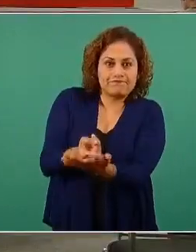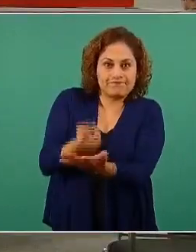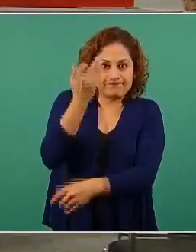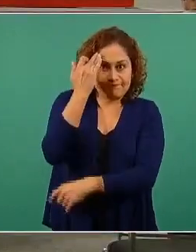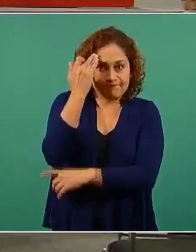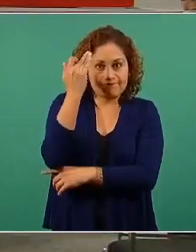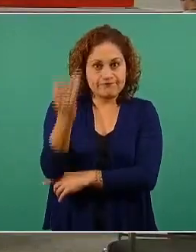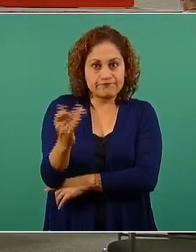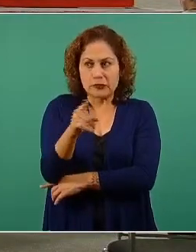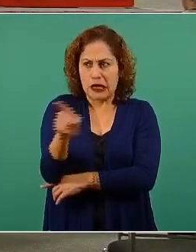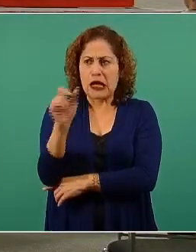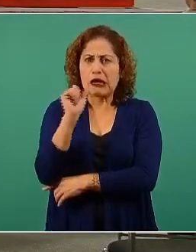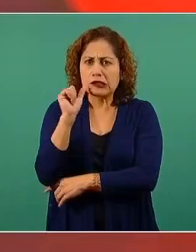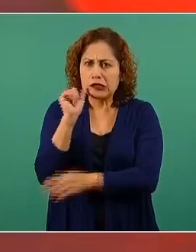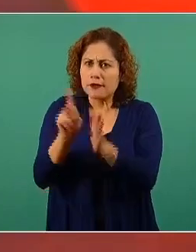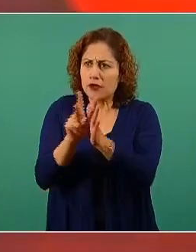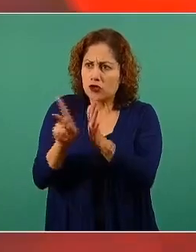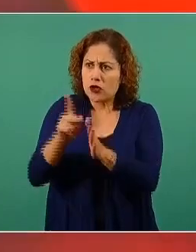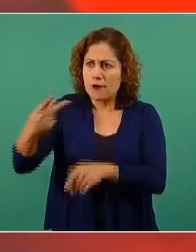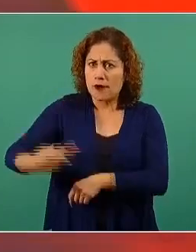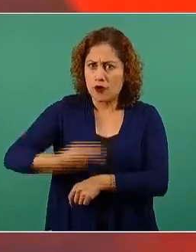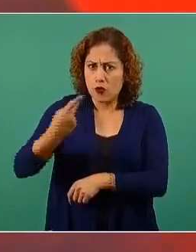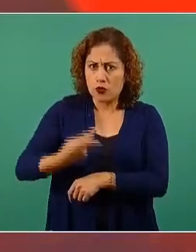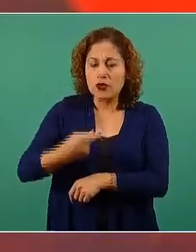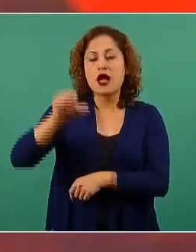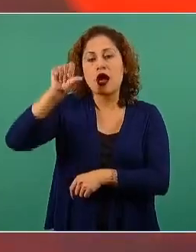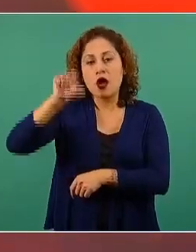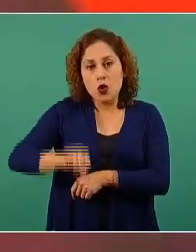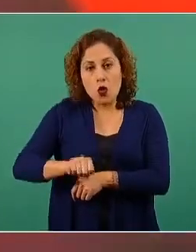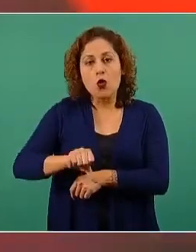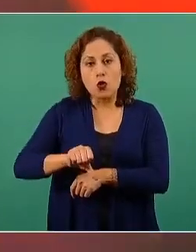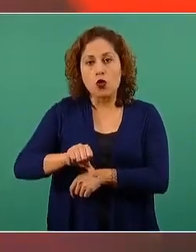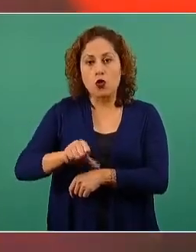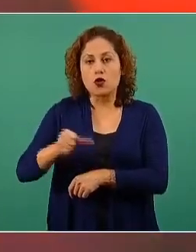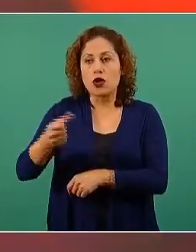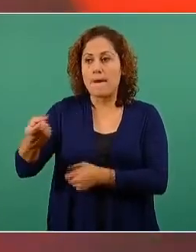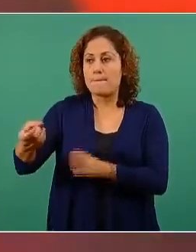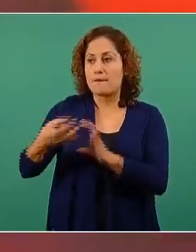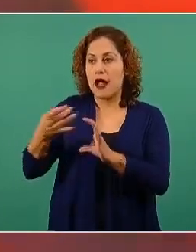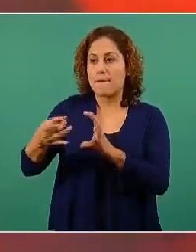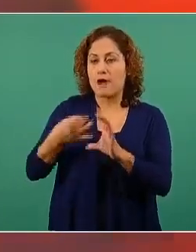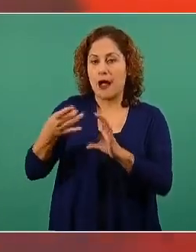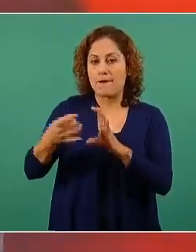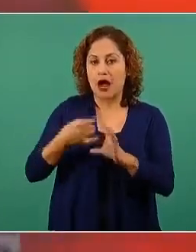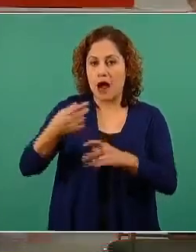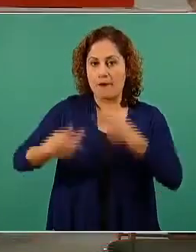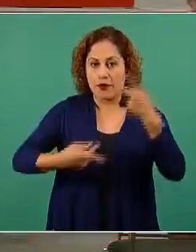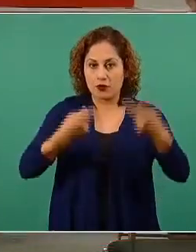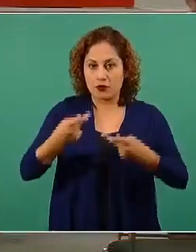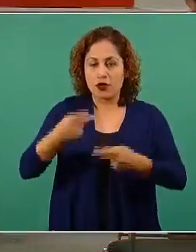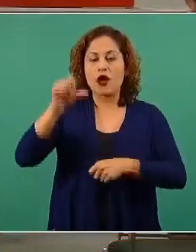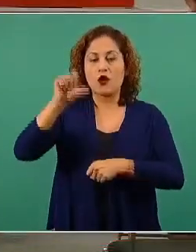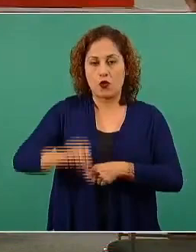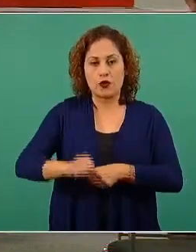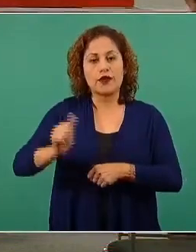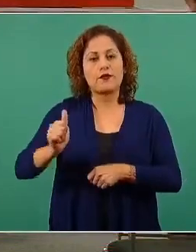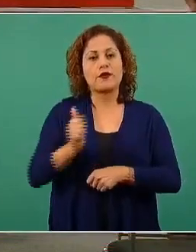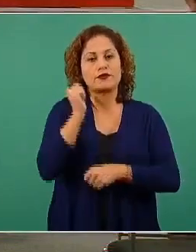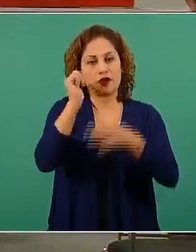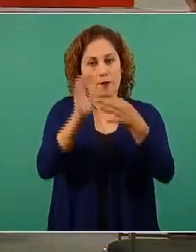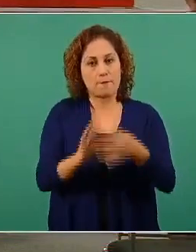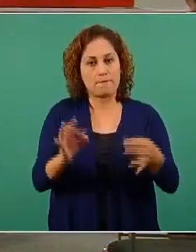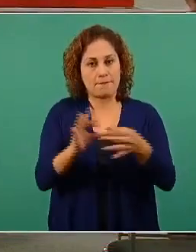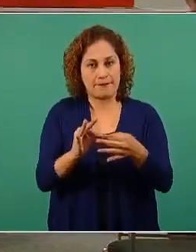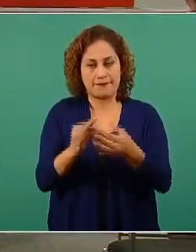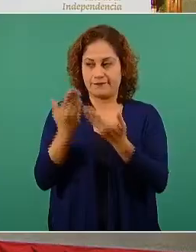tema y hoy nos han hecho favor de llegar algunos mensajes útiles en el respecto. Lo vamos a platicar. Le pido al